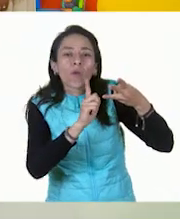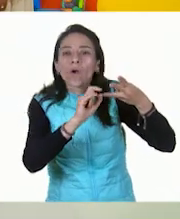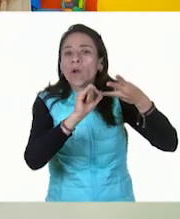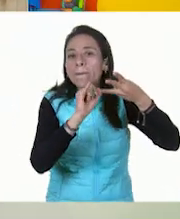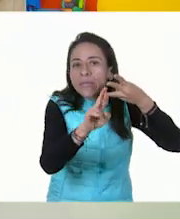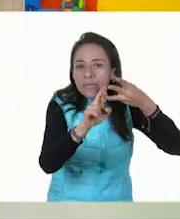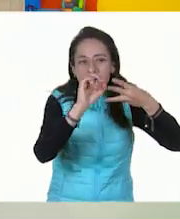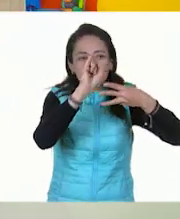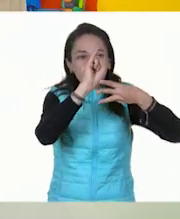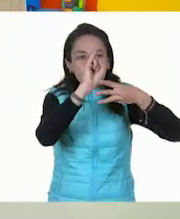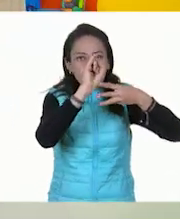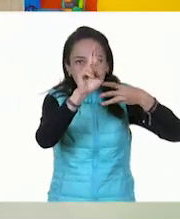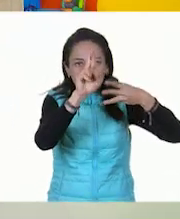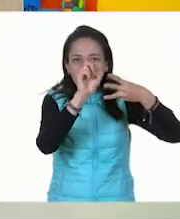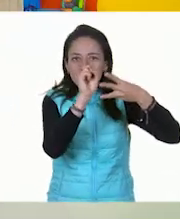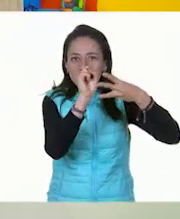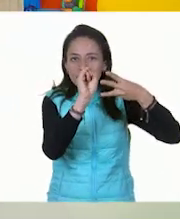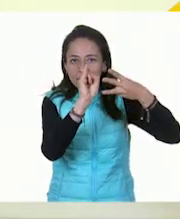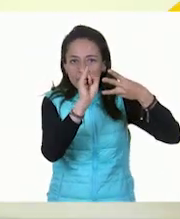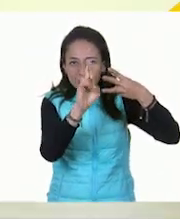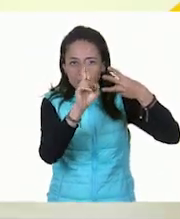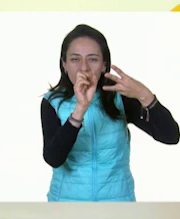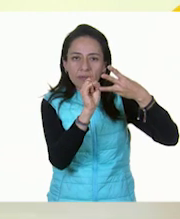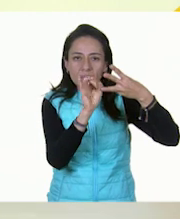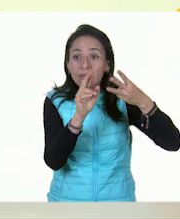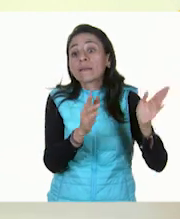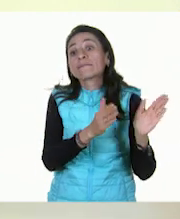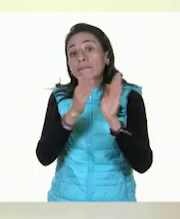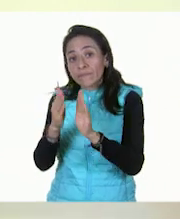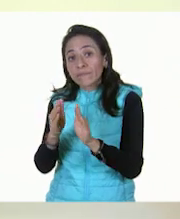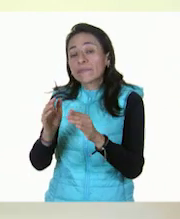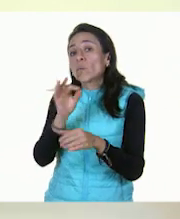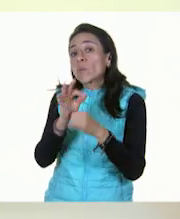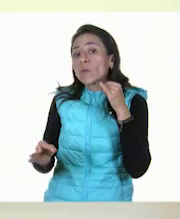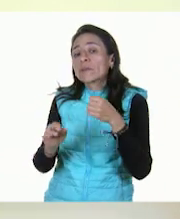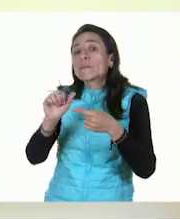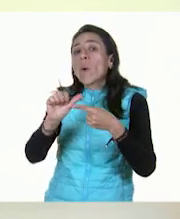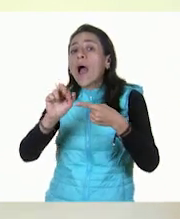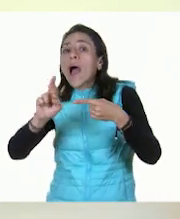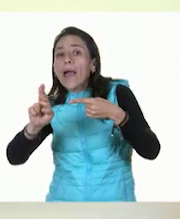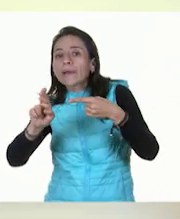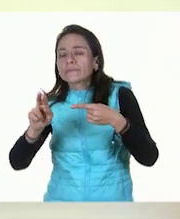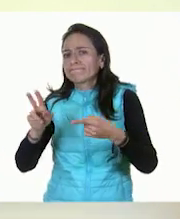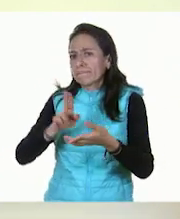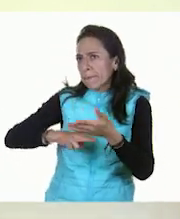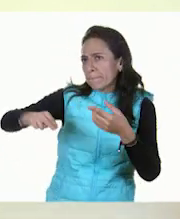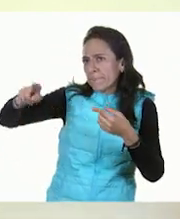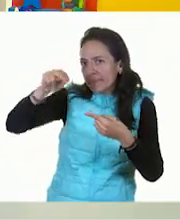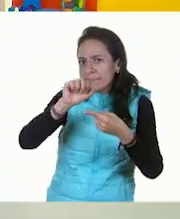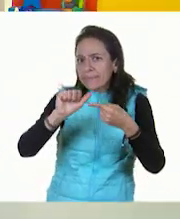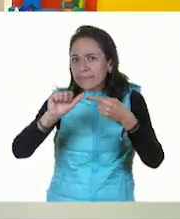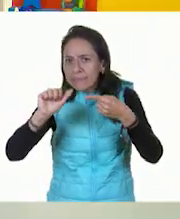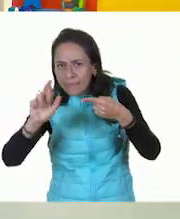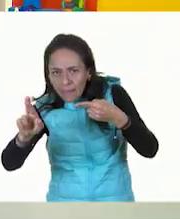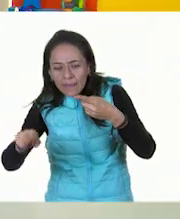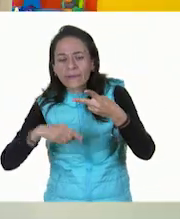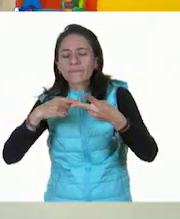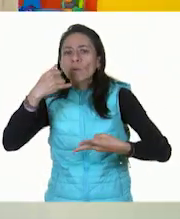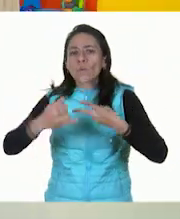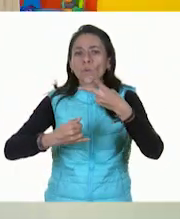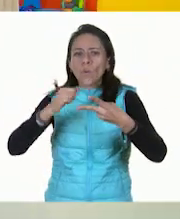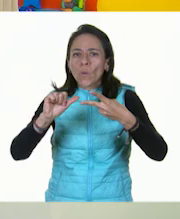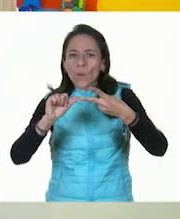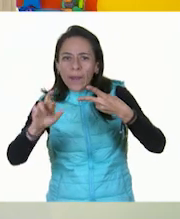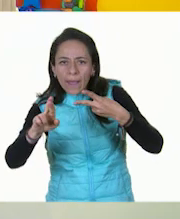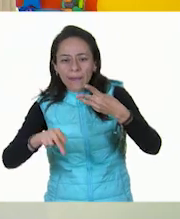Luego tenemos las que terminan con ar. Mira, pintar, jugar, cantar. ¡Bien!